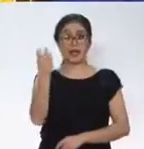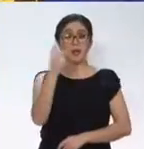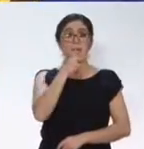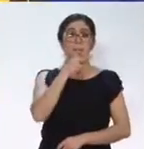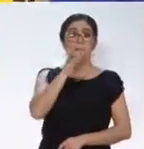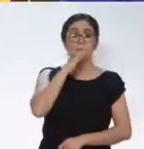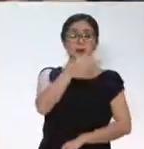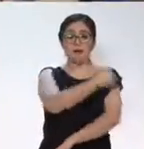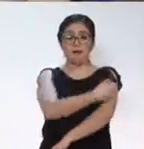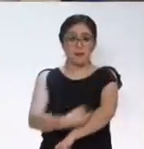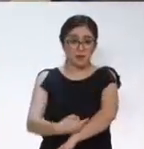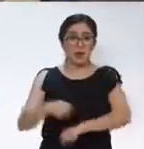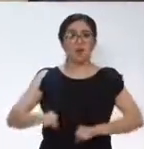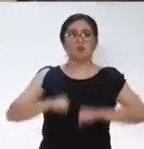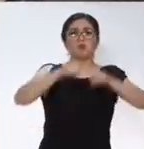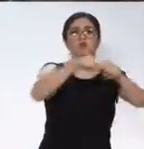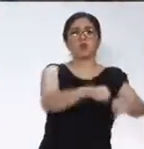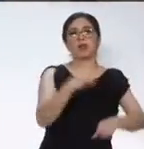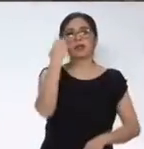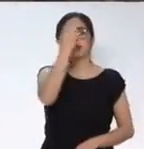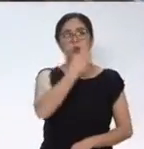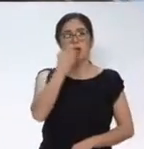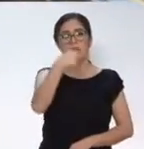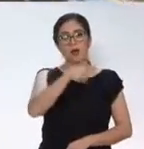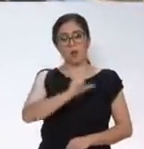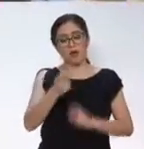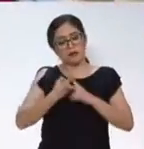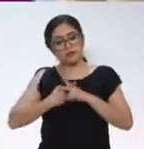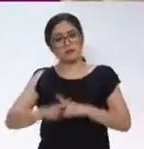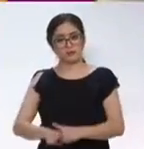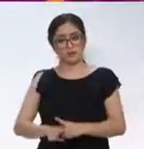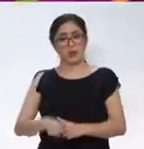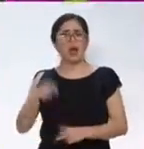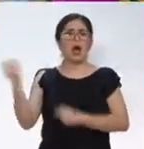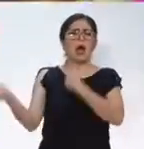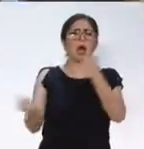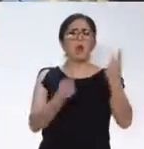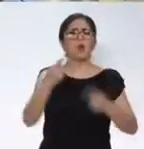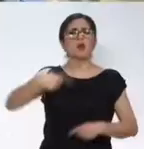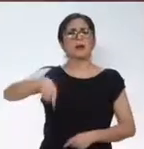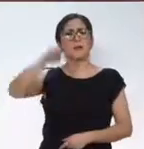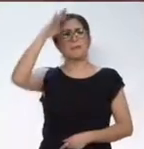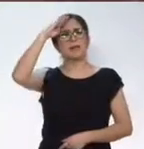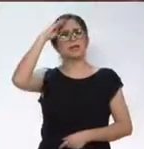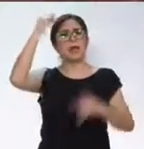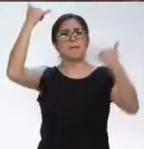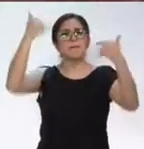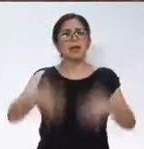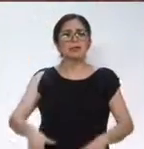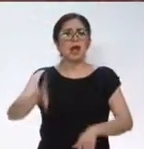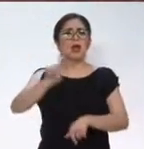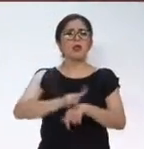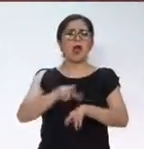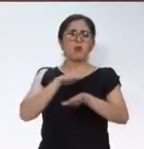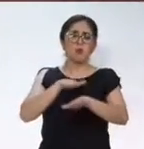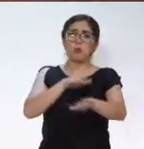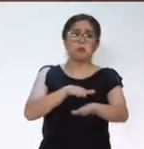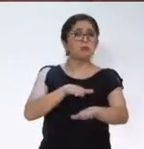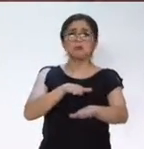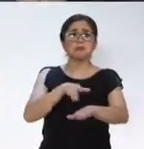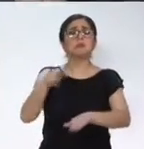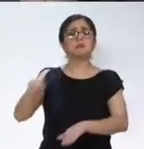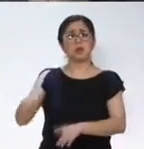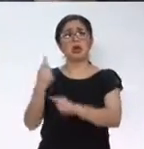de familia llevaron a sus hijos al inicio de clase. Para muchos este día pudo haber sido caótico, pero no fue así. Las vialidades y el